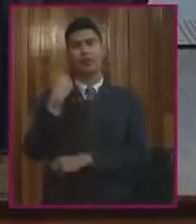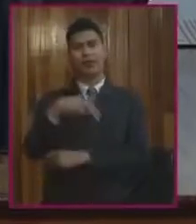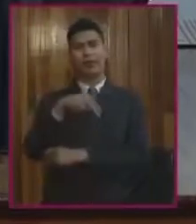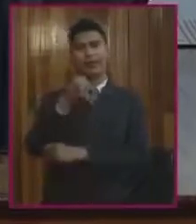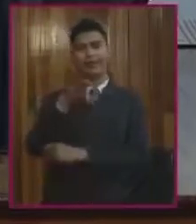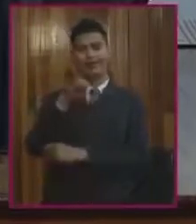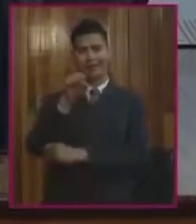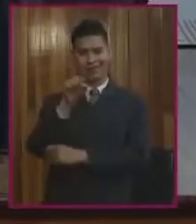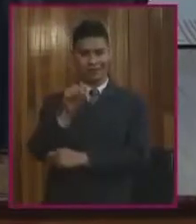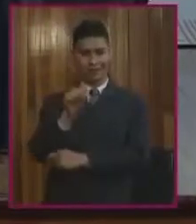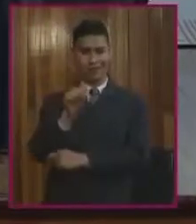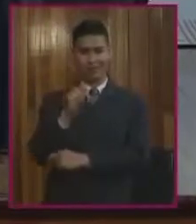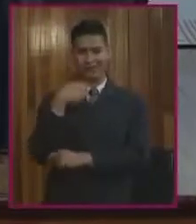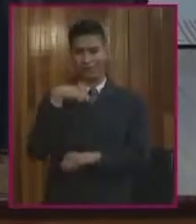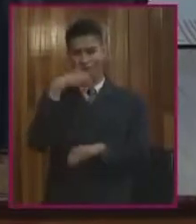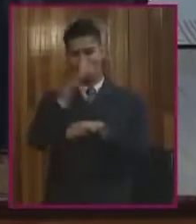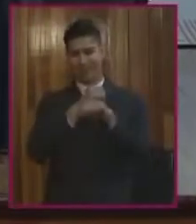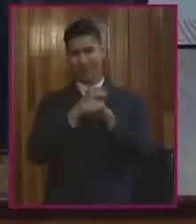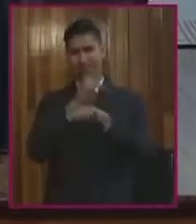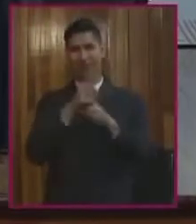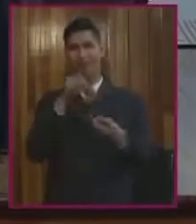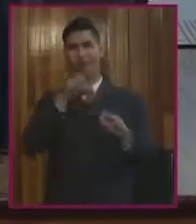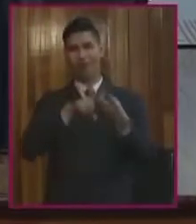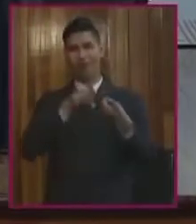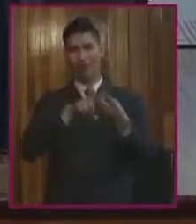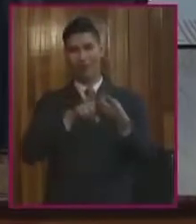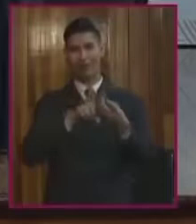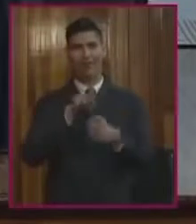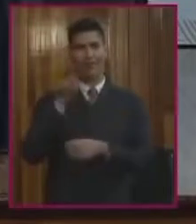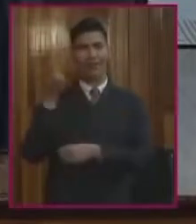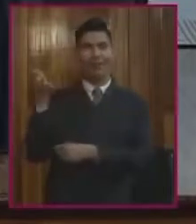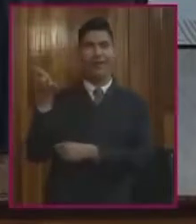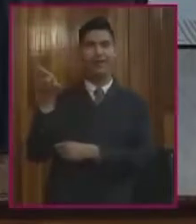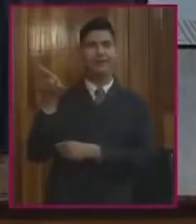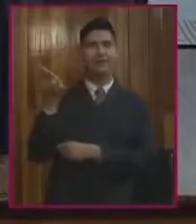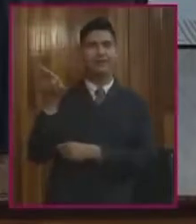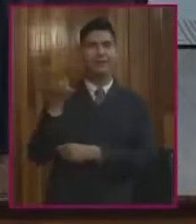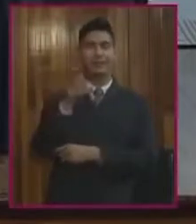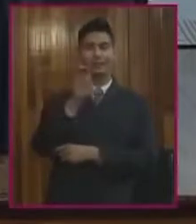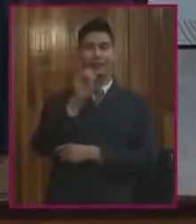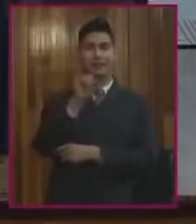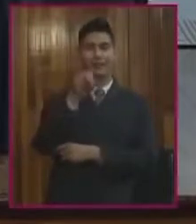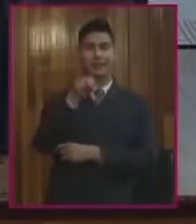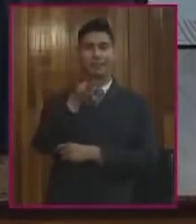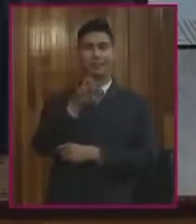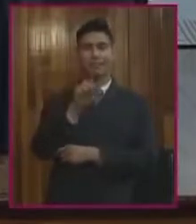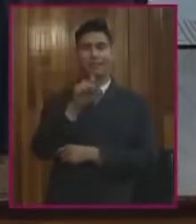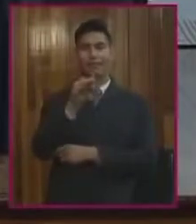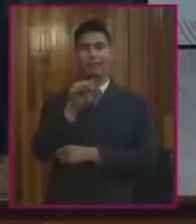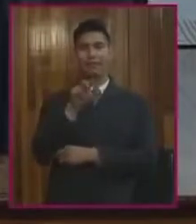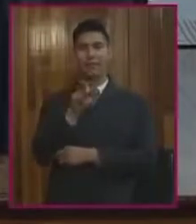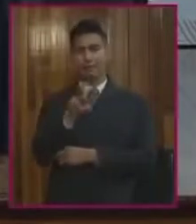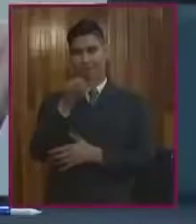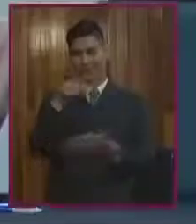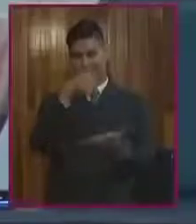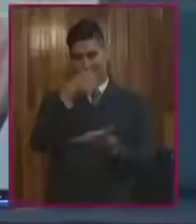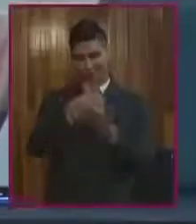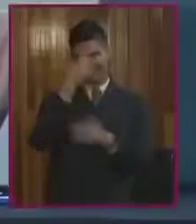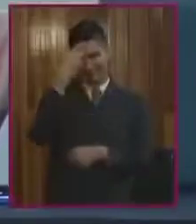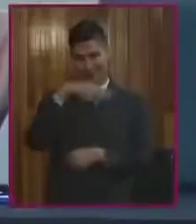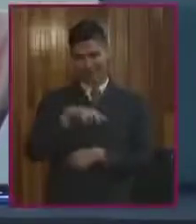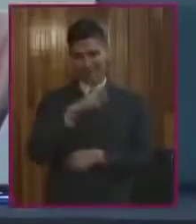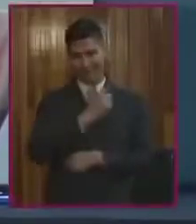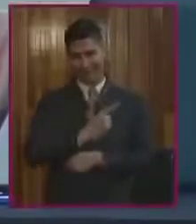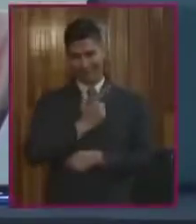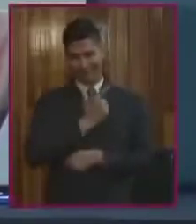doctora en educación, investigadora del Departamento de Investigaciones Educativas del CINVESTAR en Ciudad de México. Un